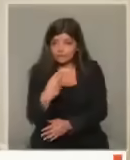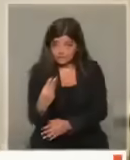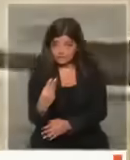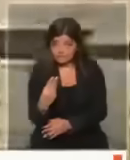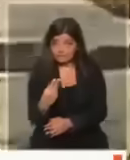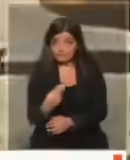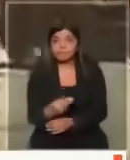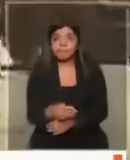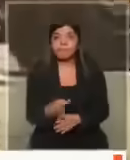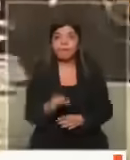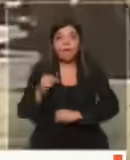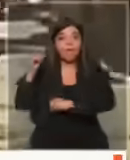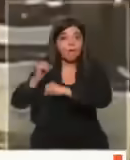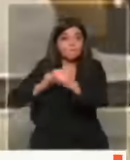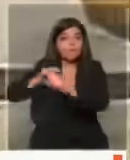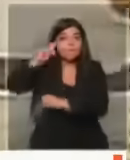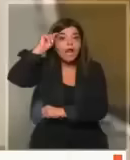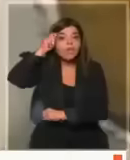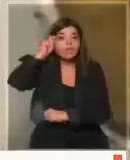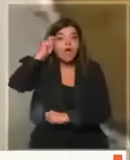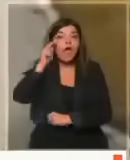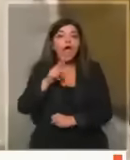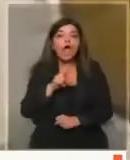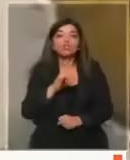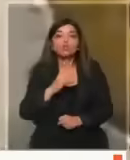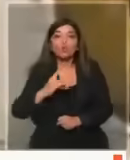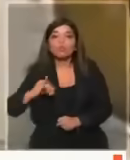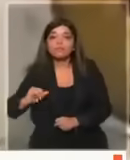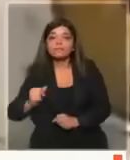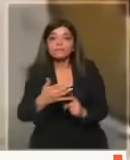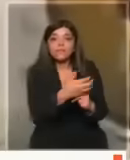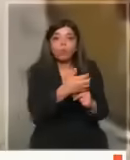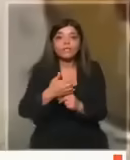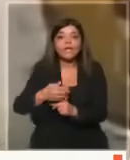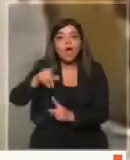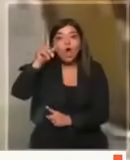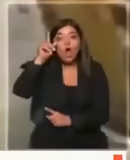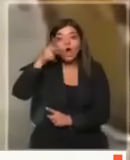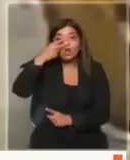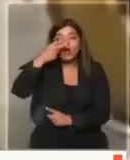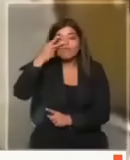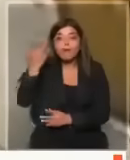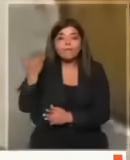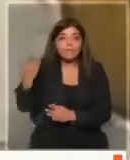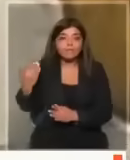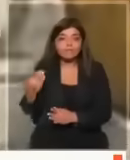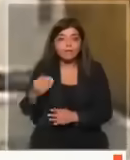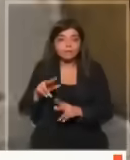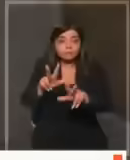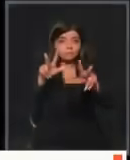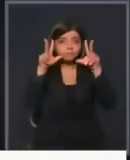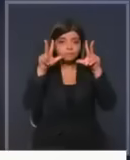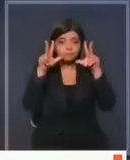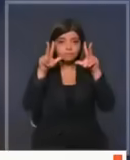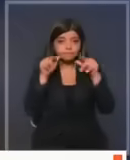2023. Cuando el empresario Rancagüino Rudy Basualto fue secuestrado en noviembre pasado, todas las alertas se encendieron.